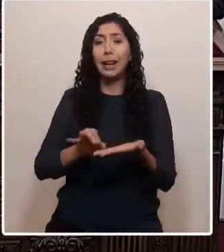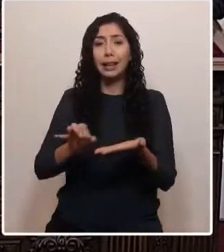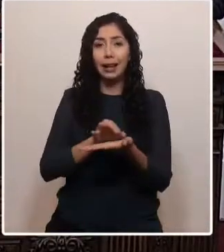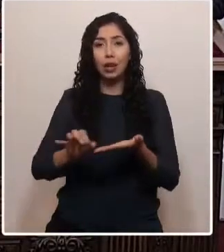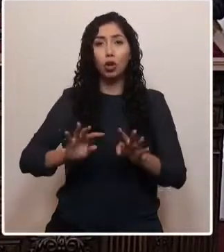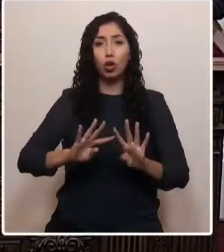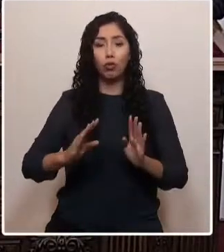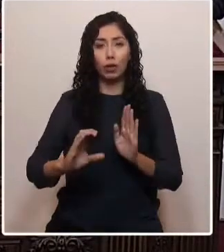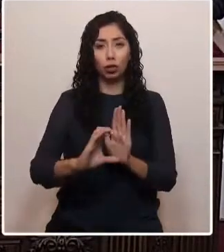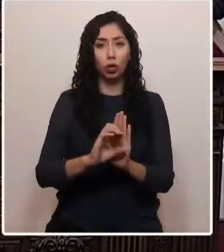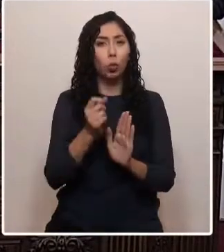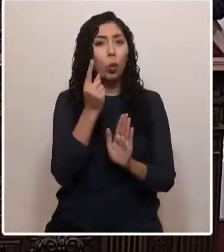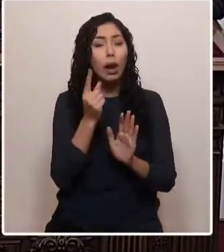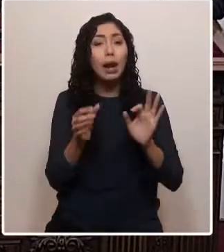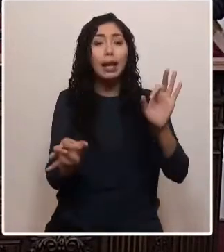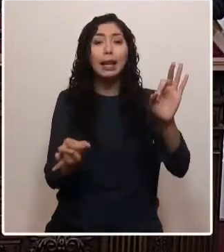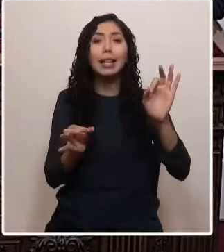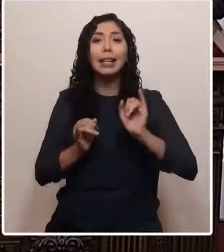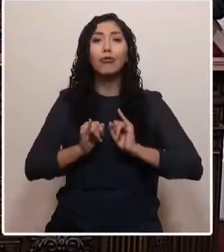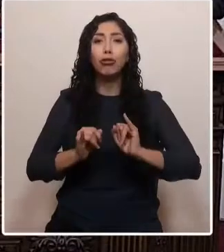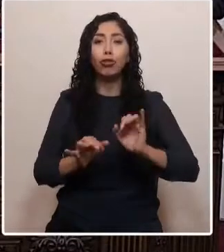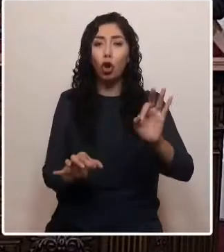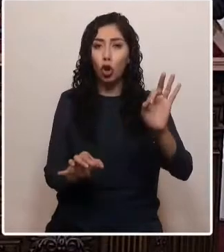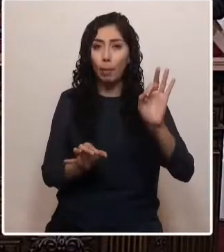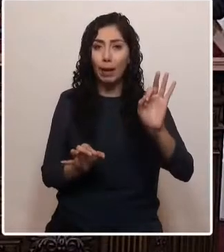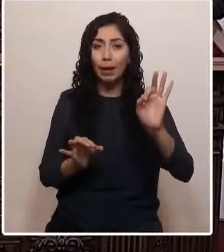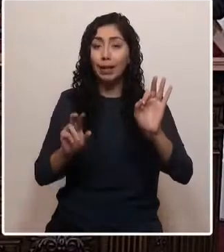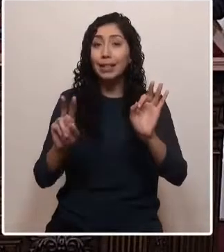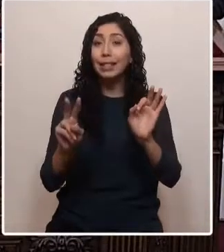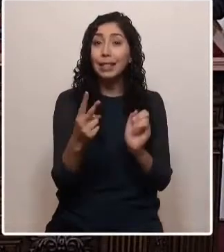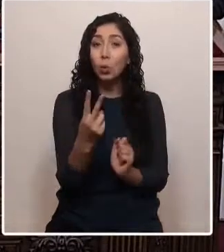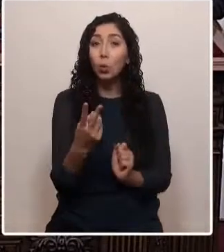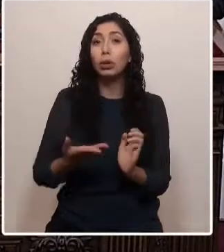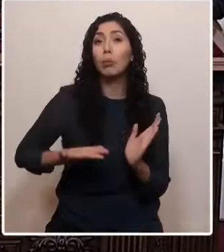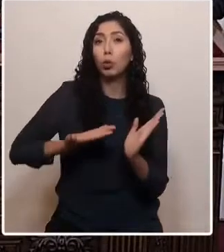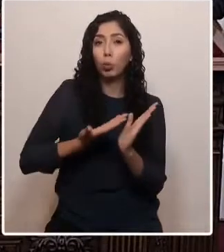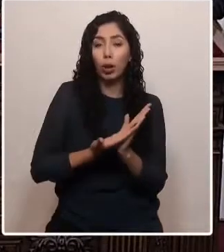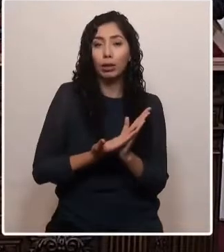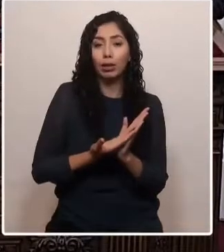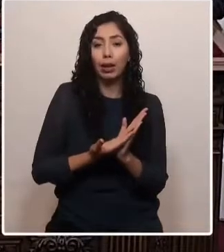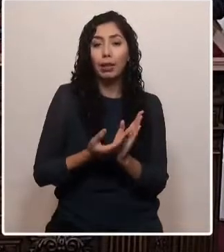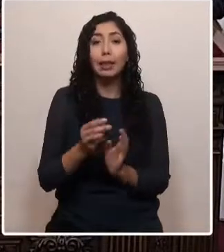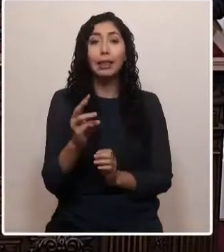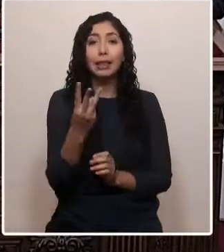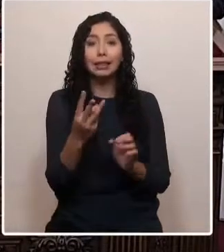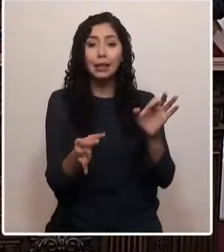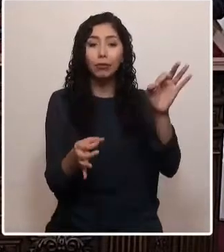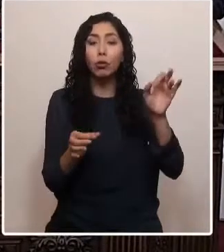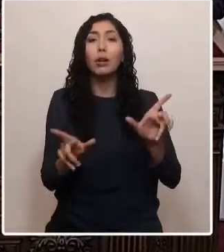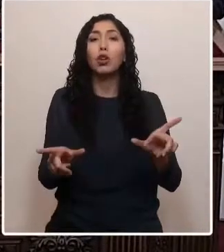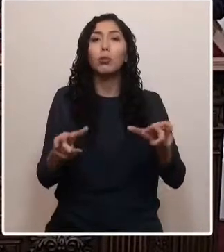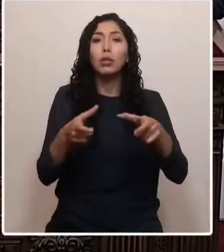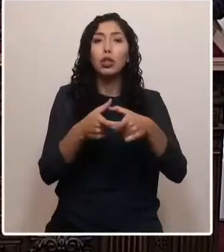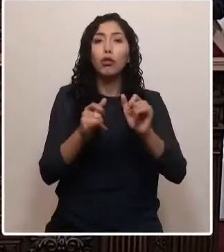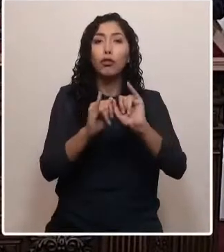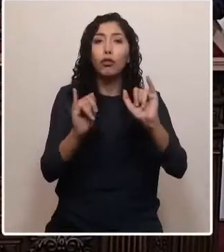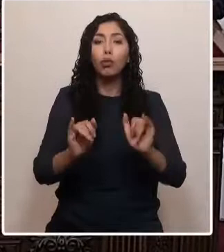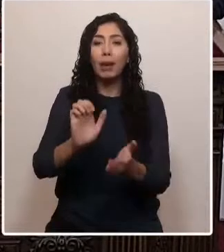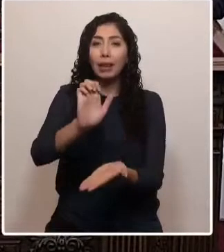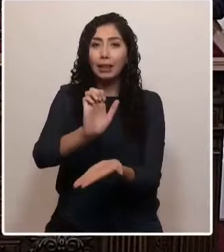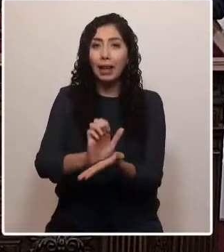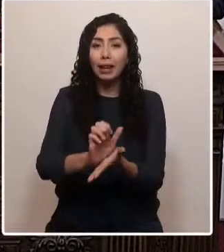El informe que contiene la segunda propuesta del tercer informe de la Comisión de Forma de Estado, Ordenamiento,